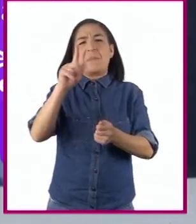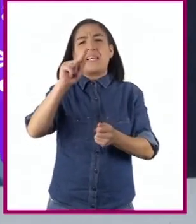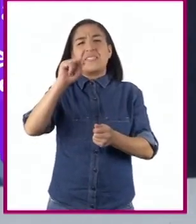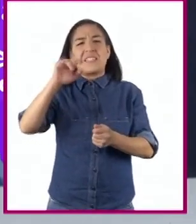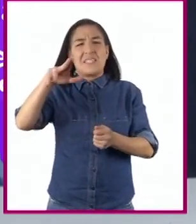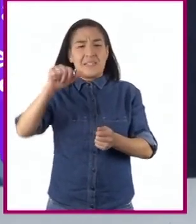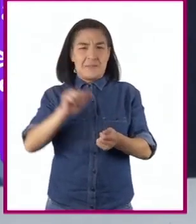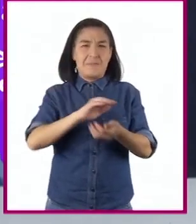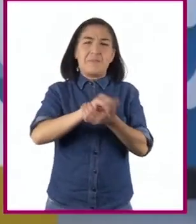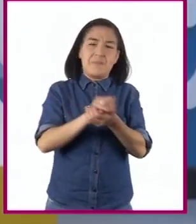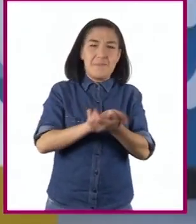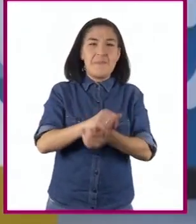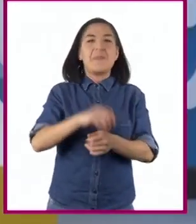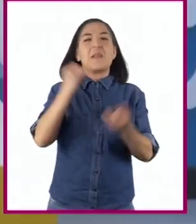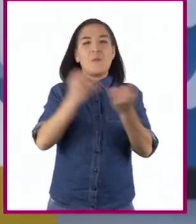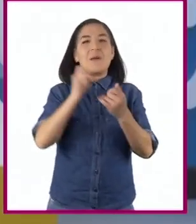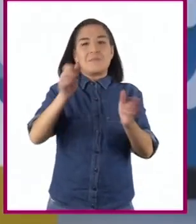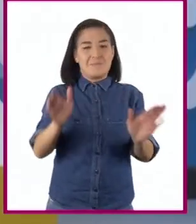quepa la botella.